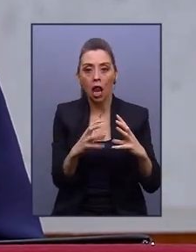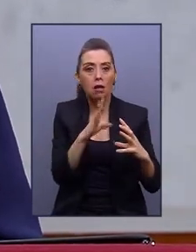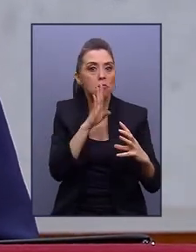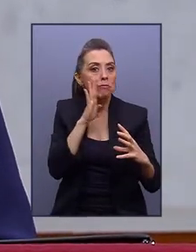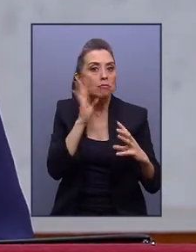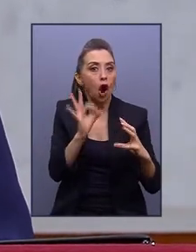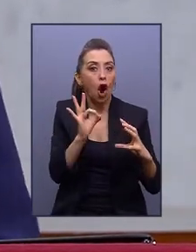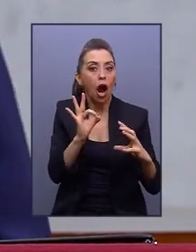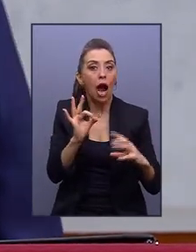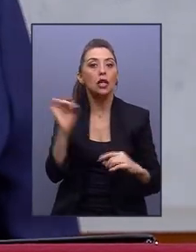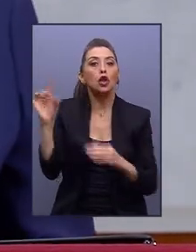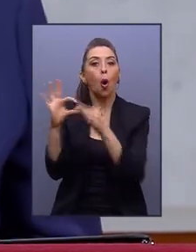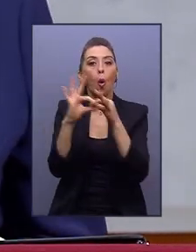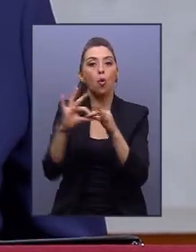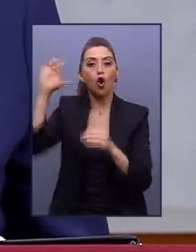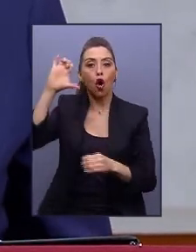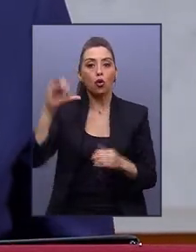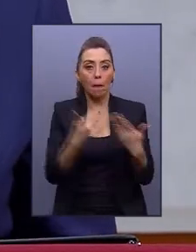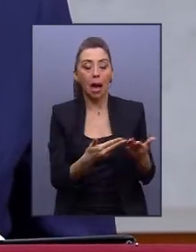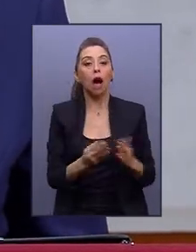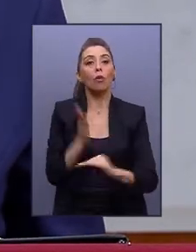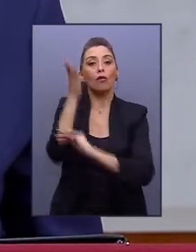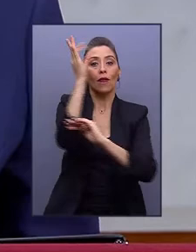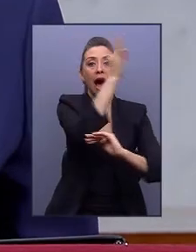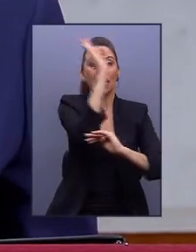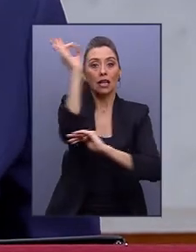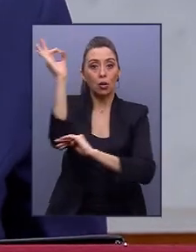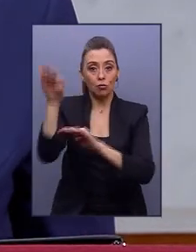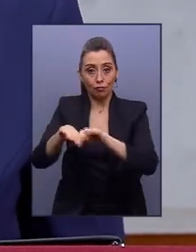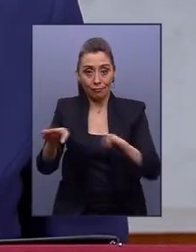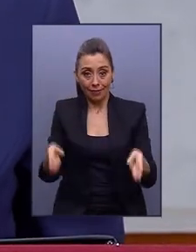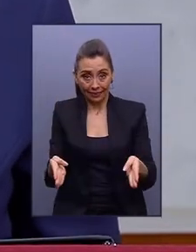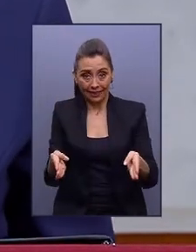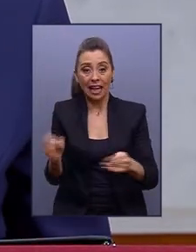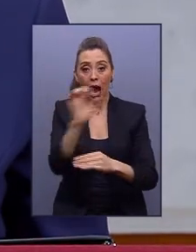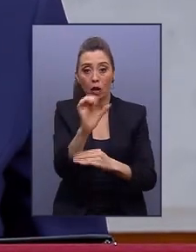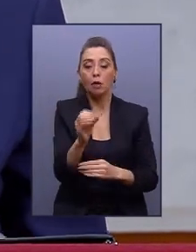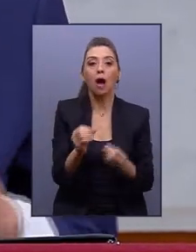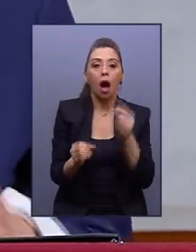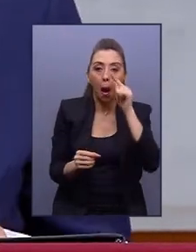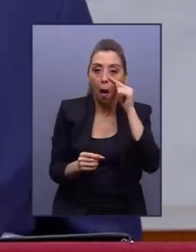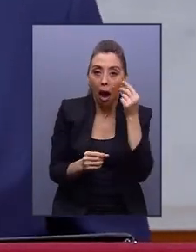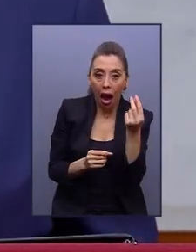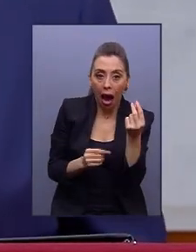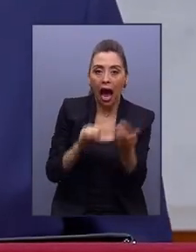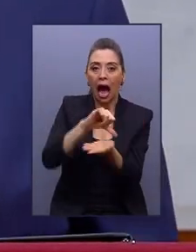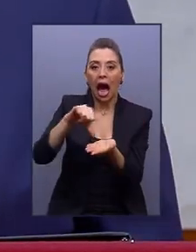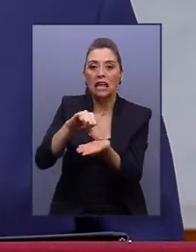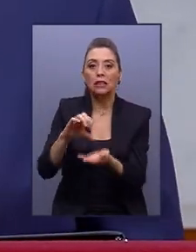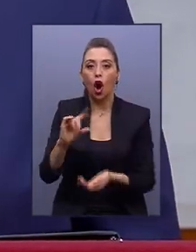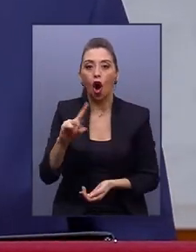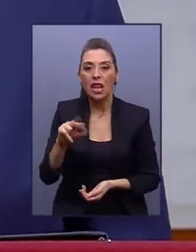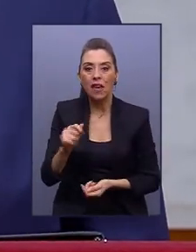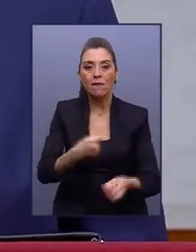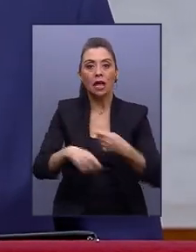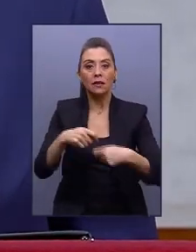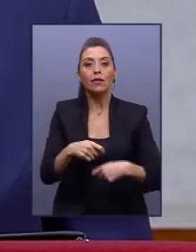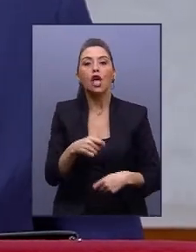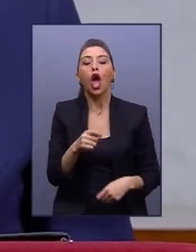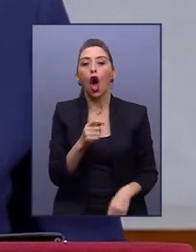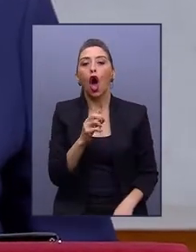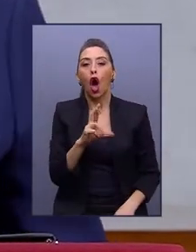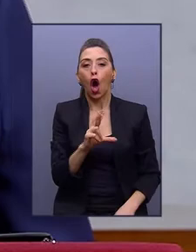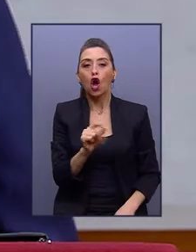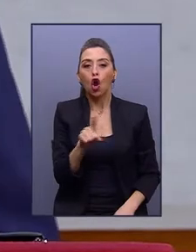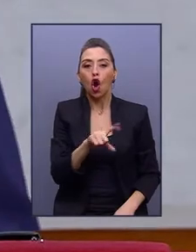Unión Europea. Así, en las mesas europeas hoy están nuestros arándanos, aceite de oliva o rosa mosqueta. Pero para que podamos